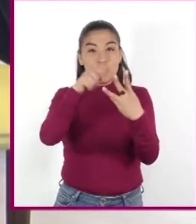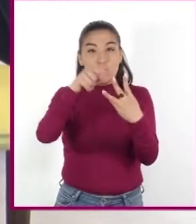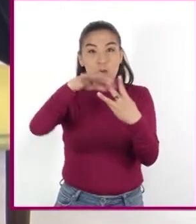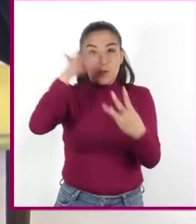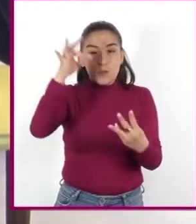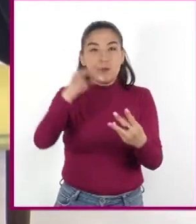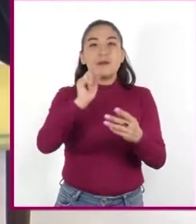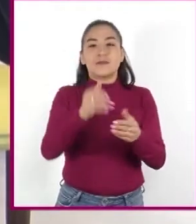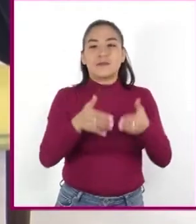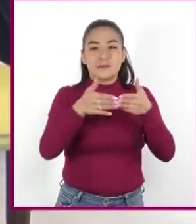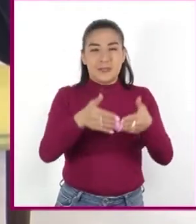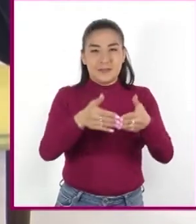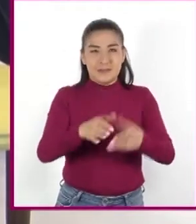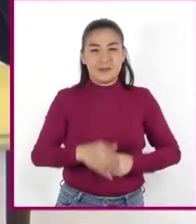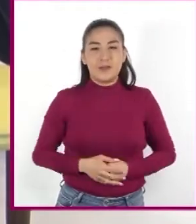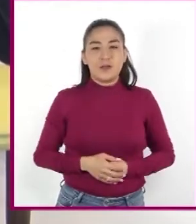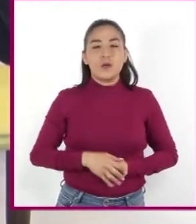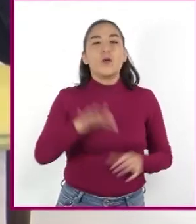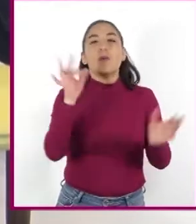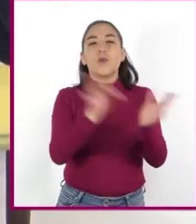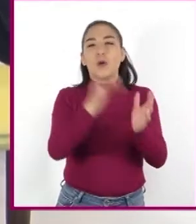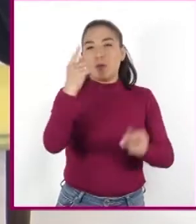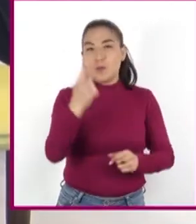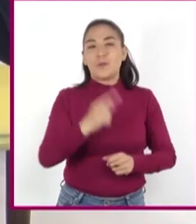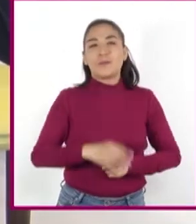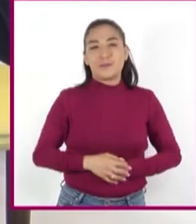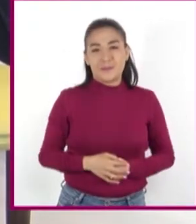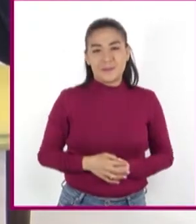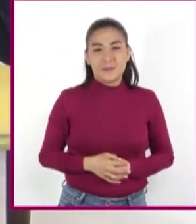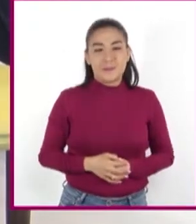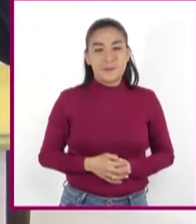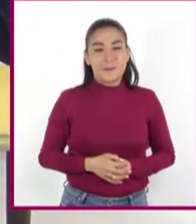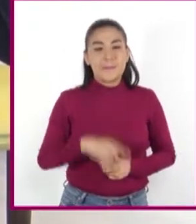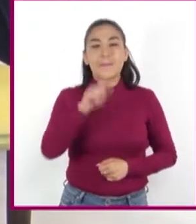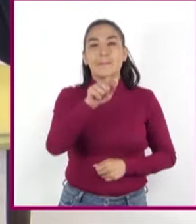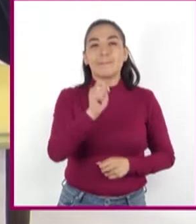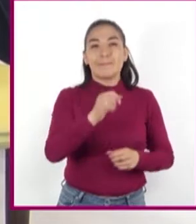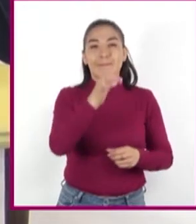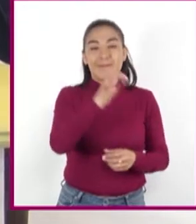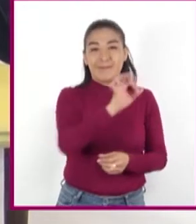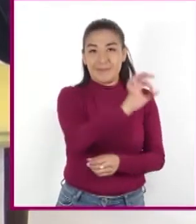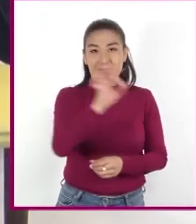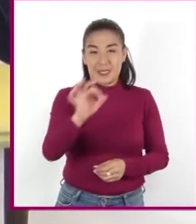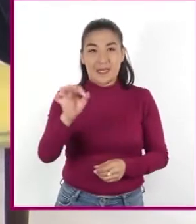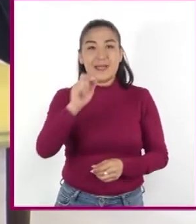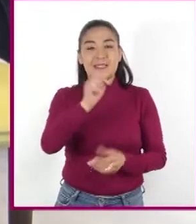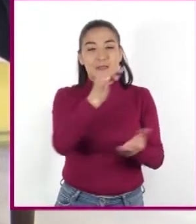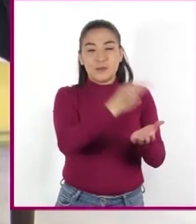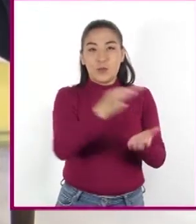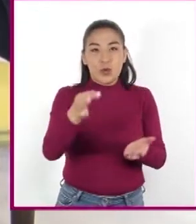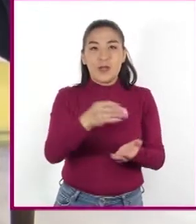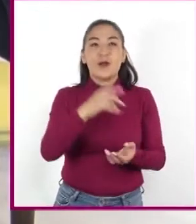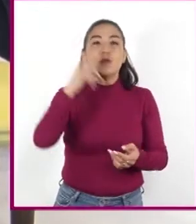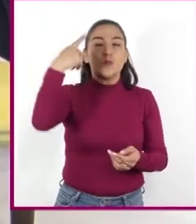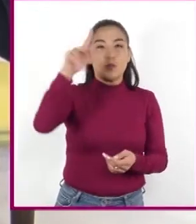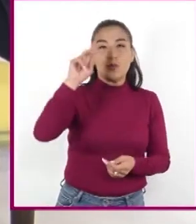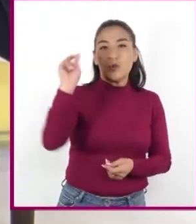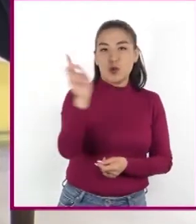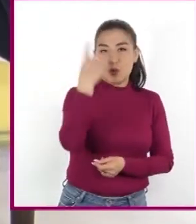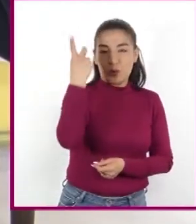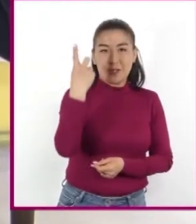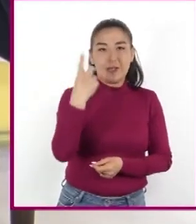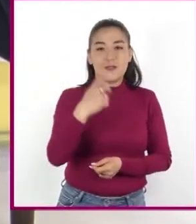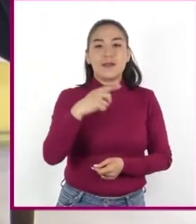Por un punto. Por un punto, maestra Lulú. Son las monedas de cuartos de dólar que representan a las colonias